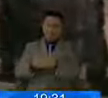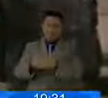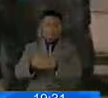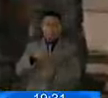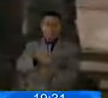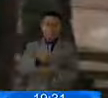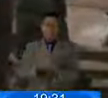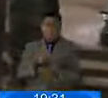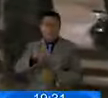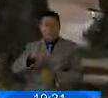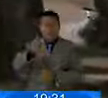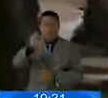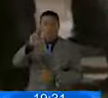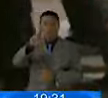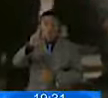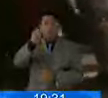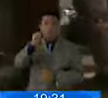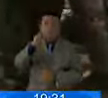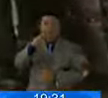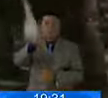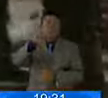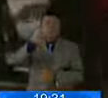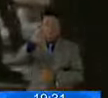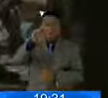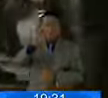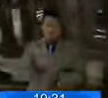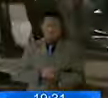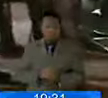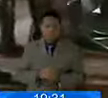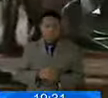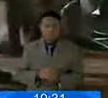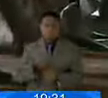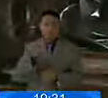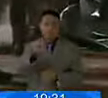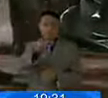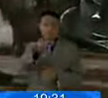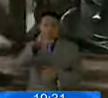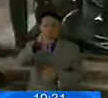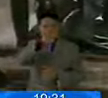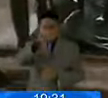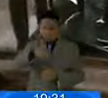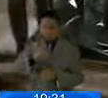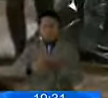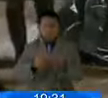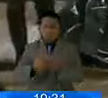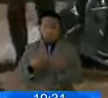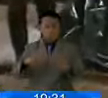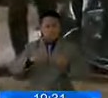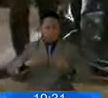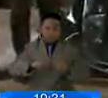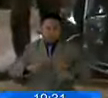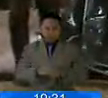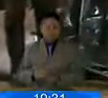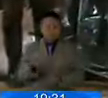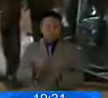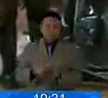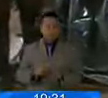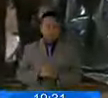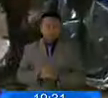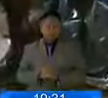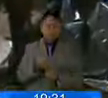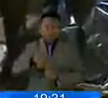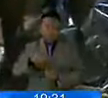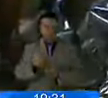Guayabamba y Cusubamba. Las causas de este lamentable accidente las determinará el CIA, del Servicio de Investigación de Accidentes de Tránsito. También estamos brindando